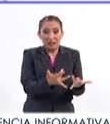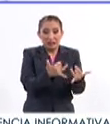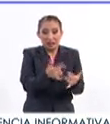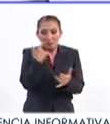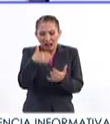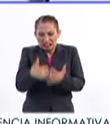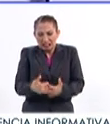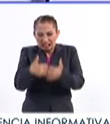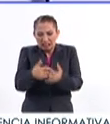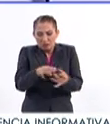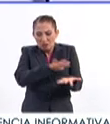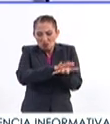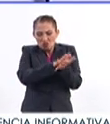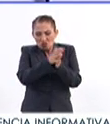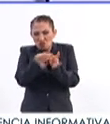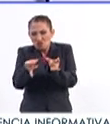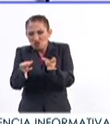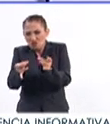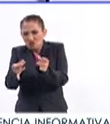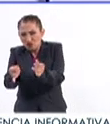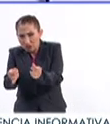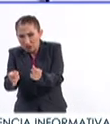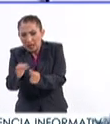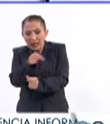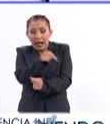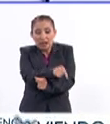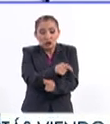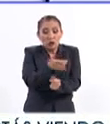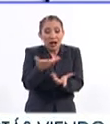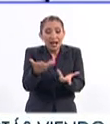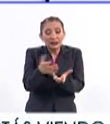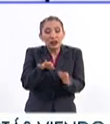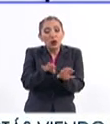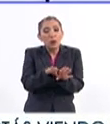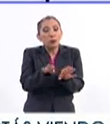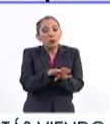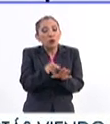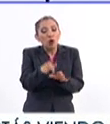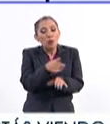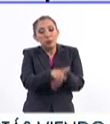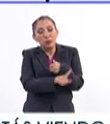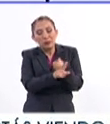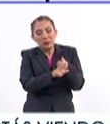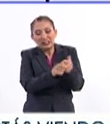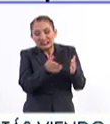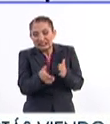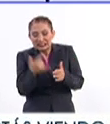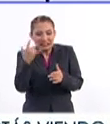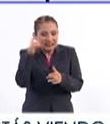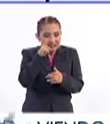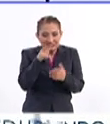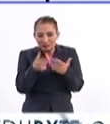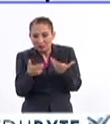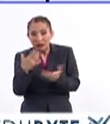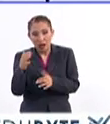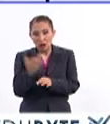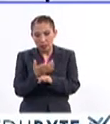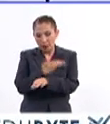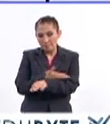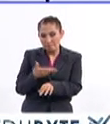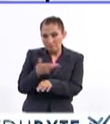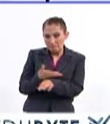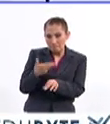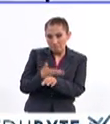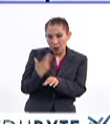para procesar. Eso genera una cadena de problemas que pues al día de hoy está en proceso